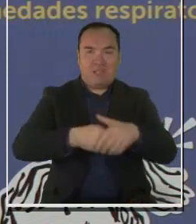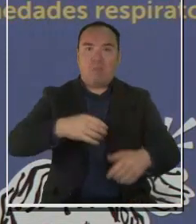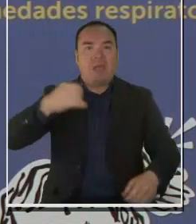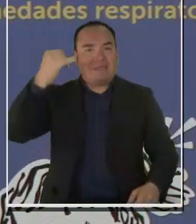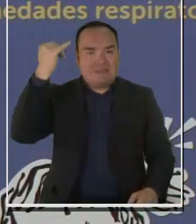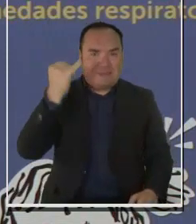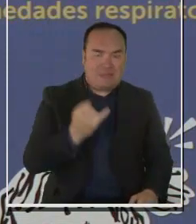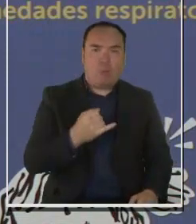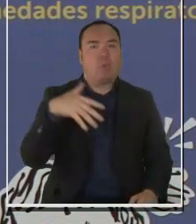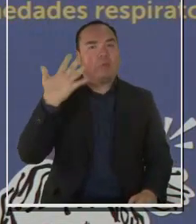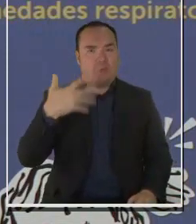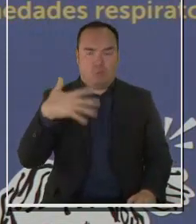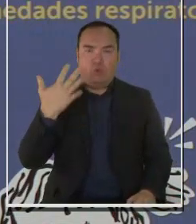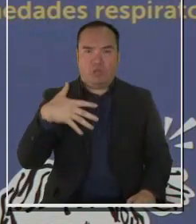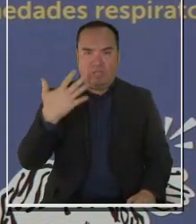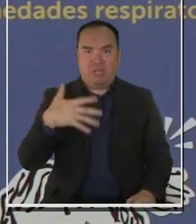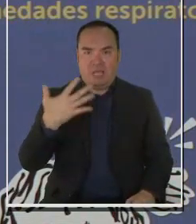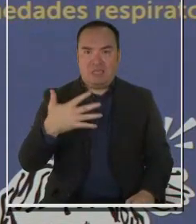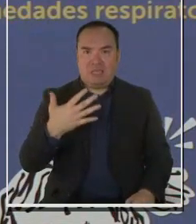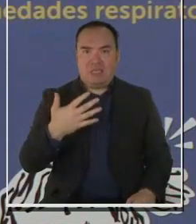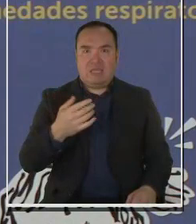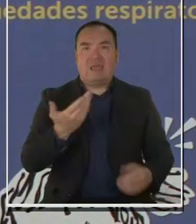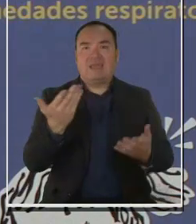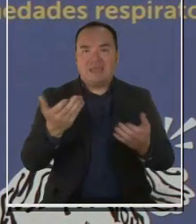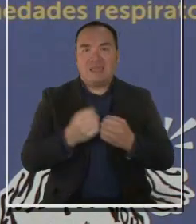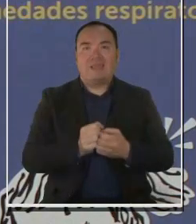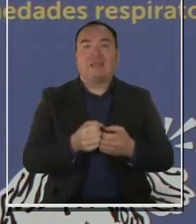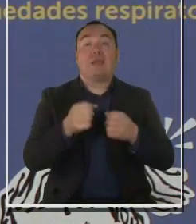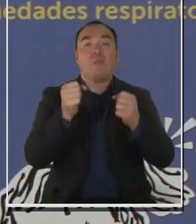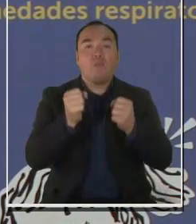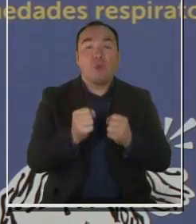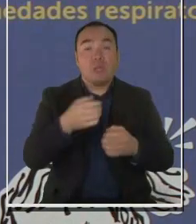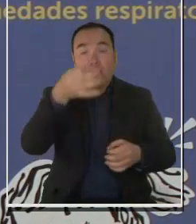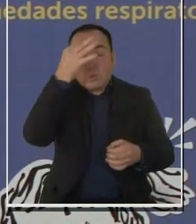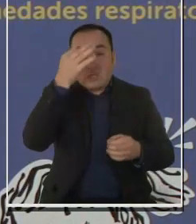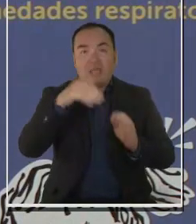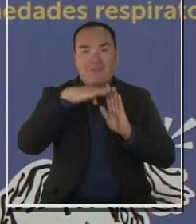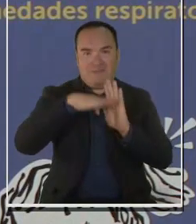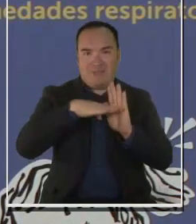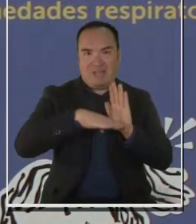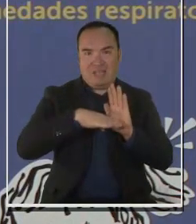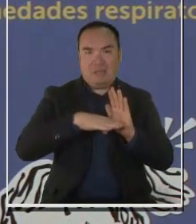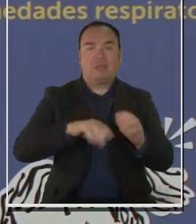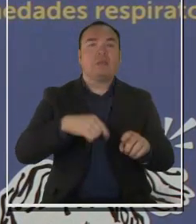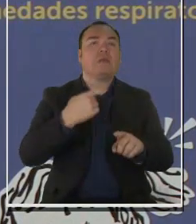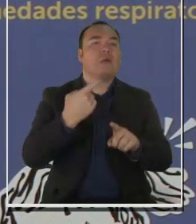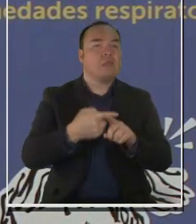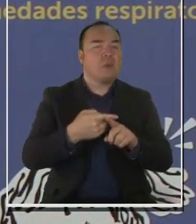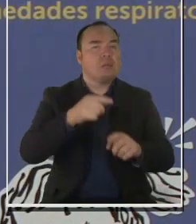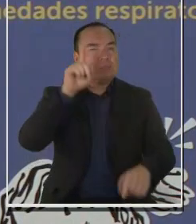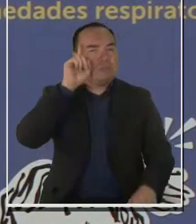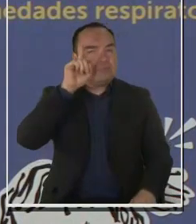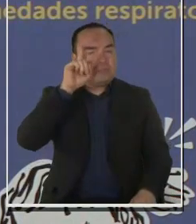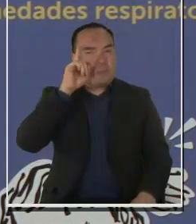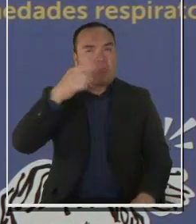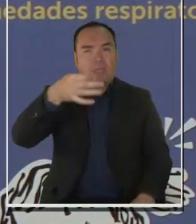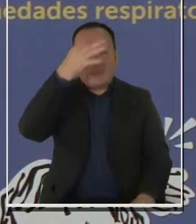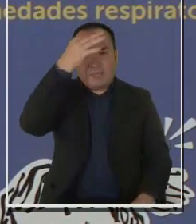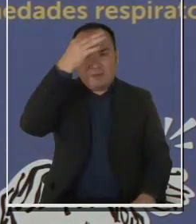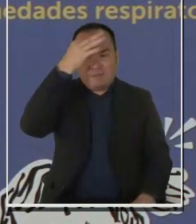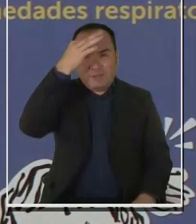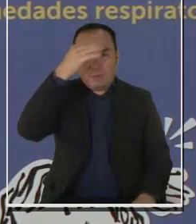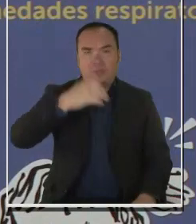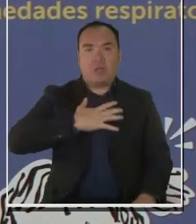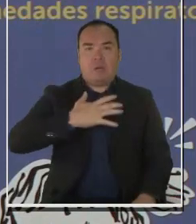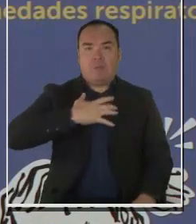más importantes y claves para reducir el riesgo de contagio de estas enfermedades. Recuerden que el virus respiratorio sincicial se mantiene en